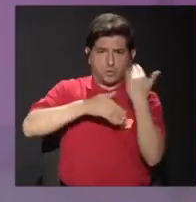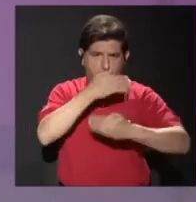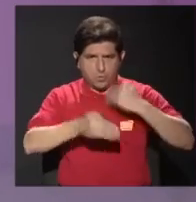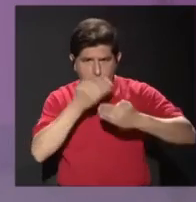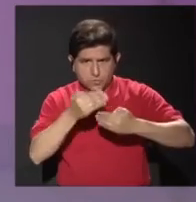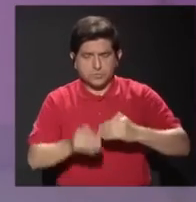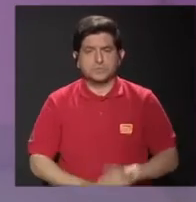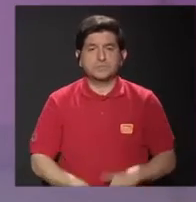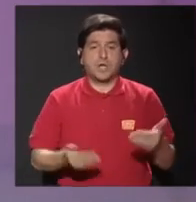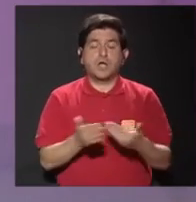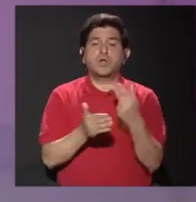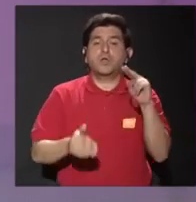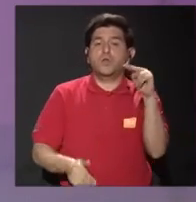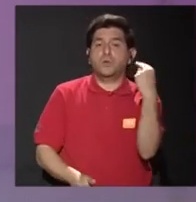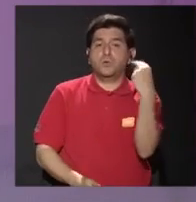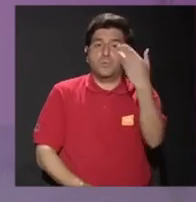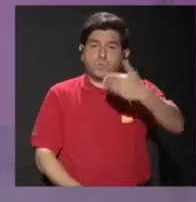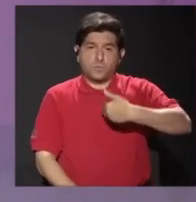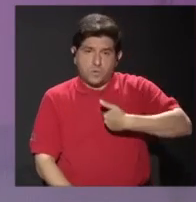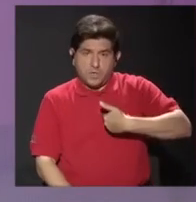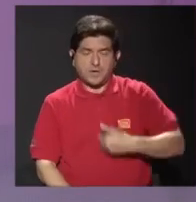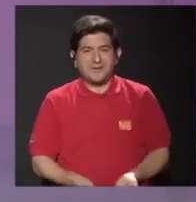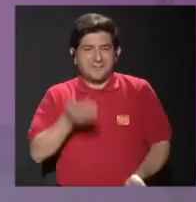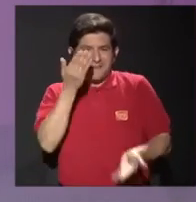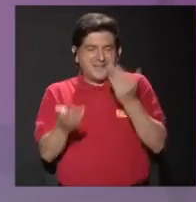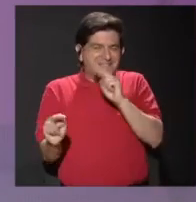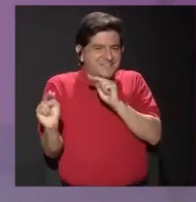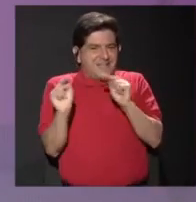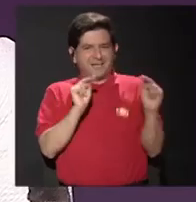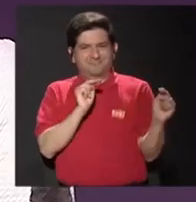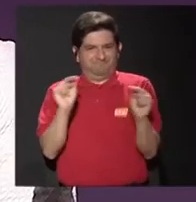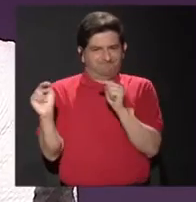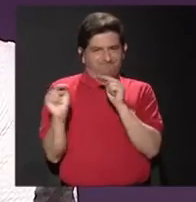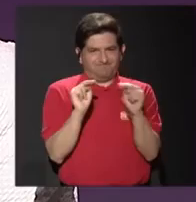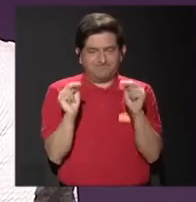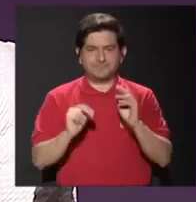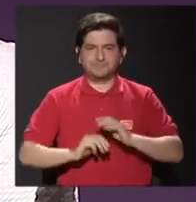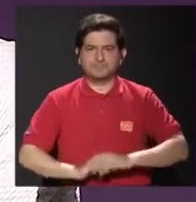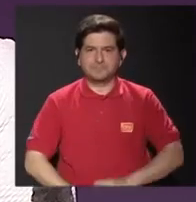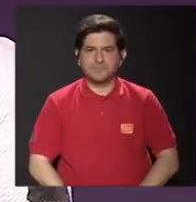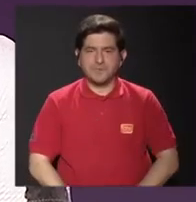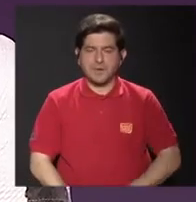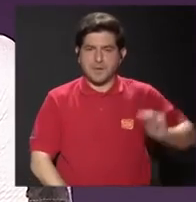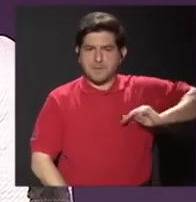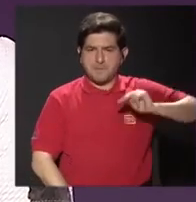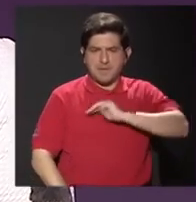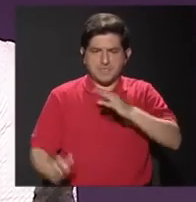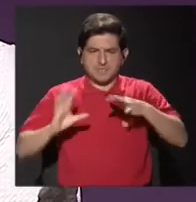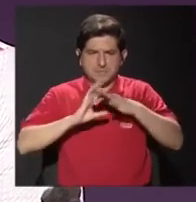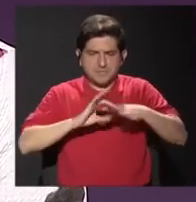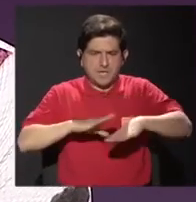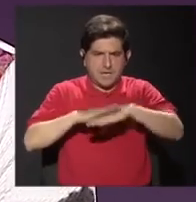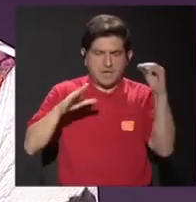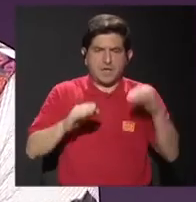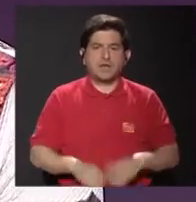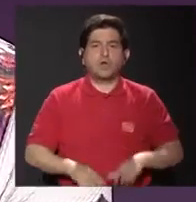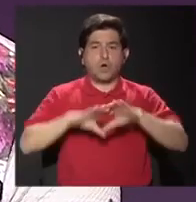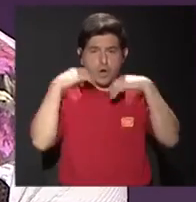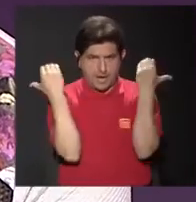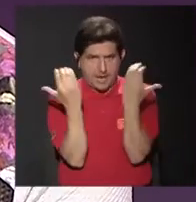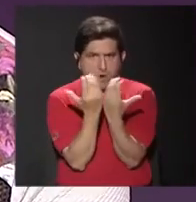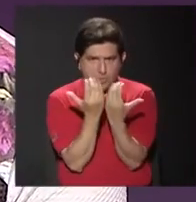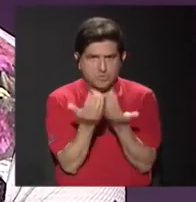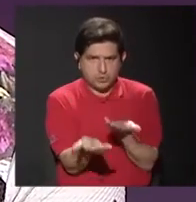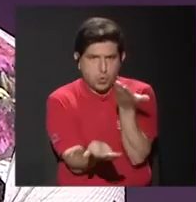una reciente noticia en torno a una posible negociación que cancillería ha planteado ante la comisión